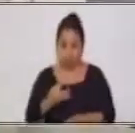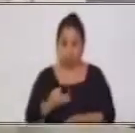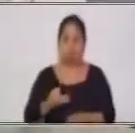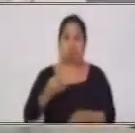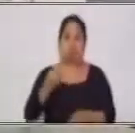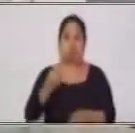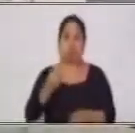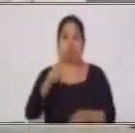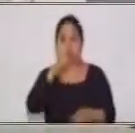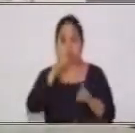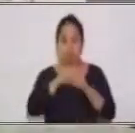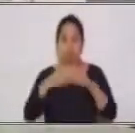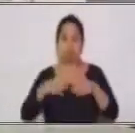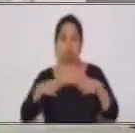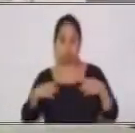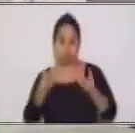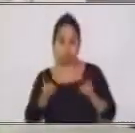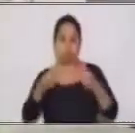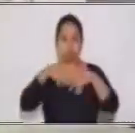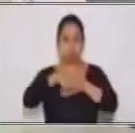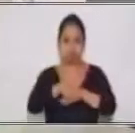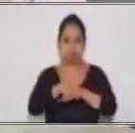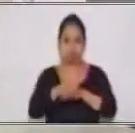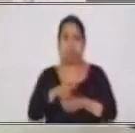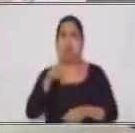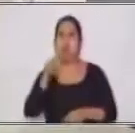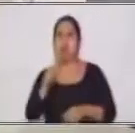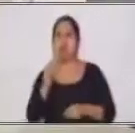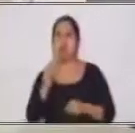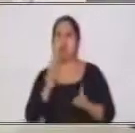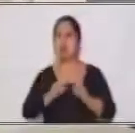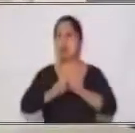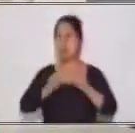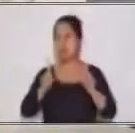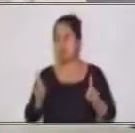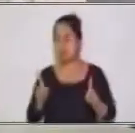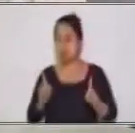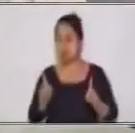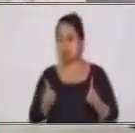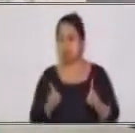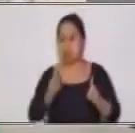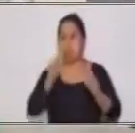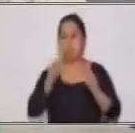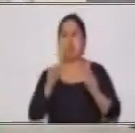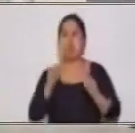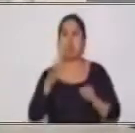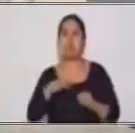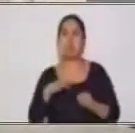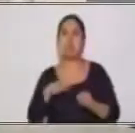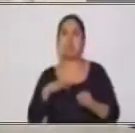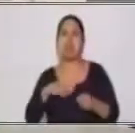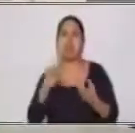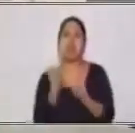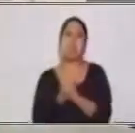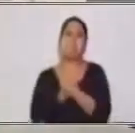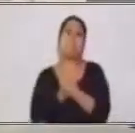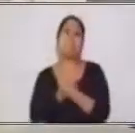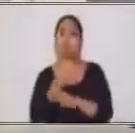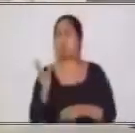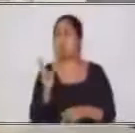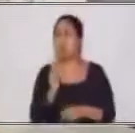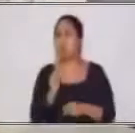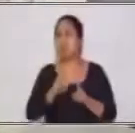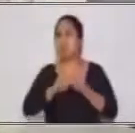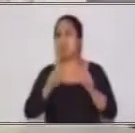fantástico. Entonces aquí ya es contradictorio al romanticismo porque aquí tenían ese amor exacerbado y esa imaginación, entonces en